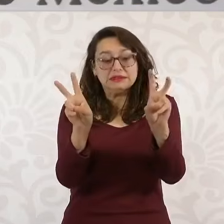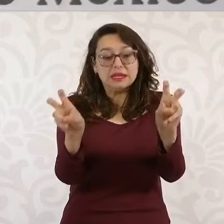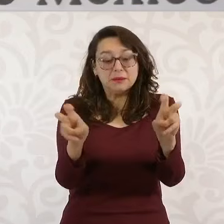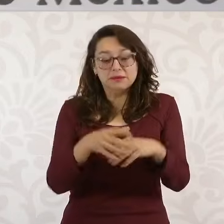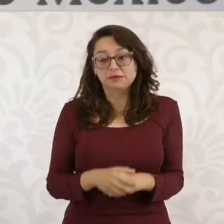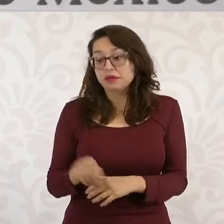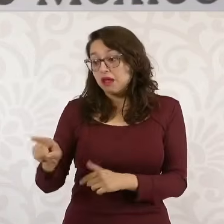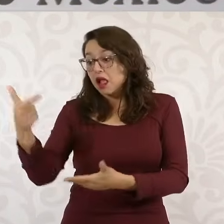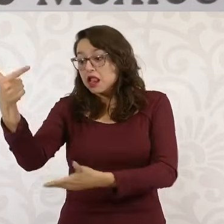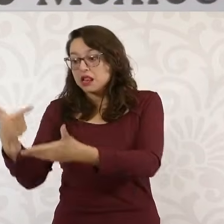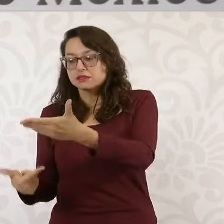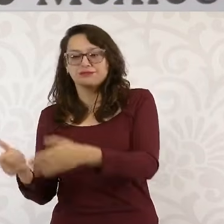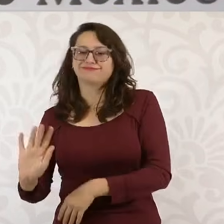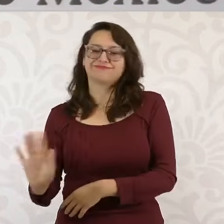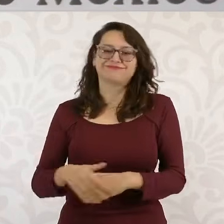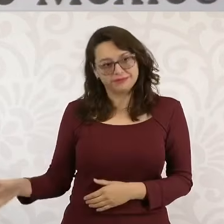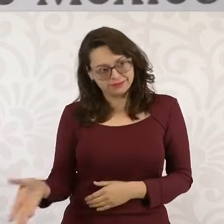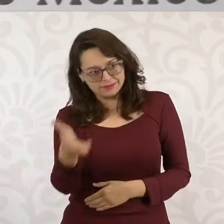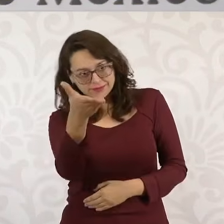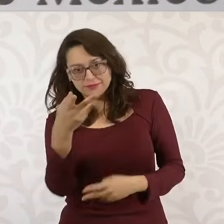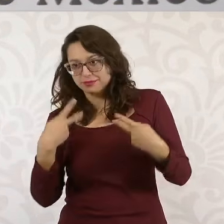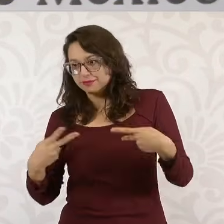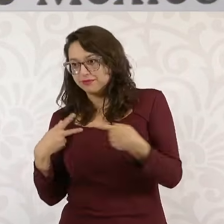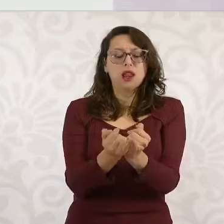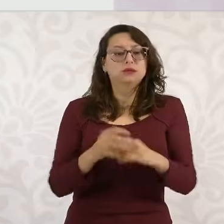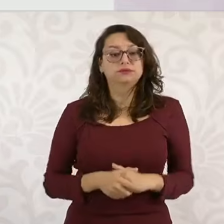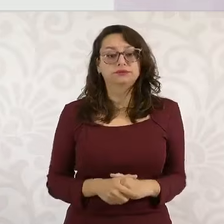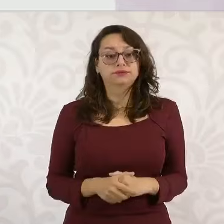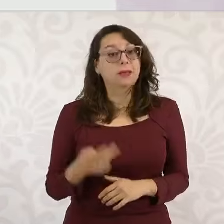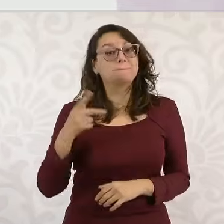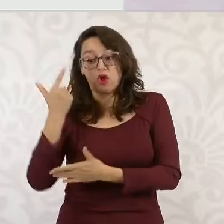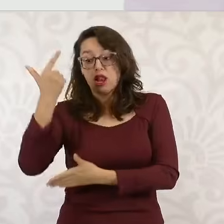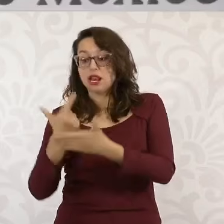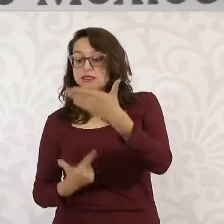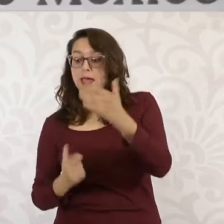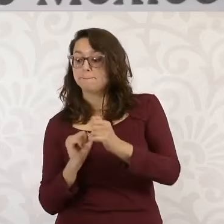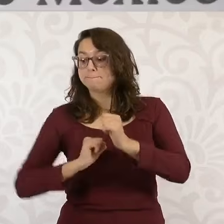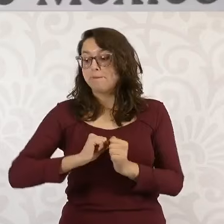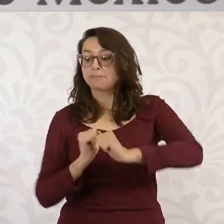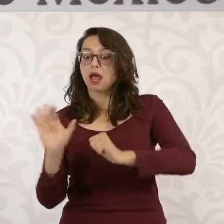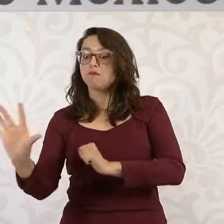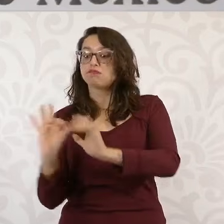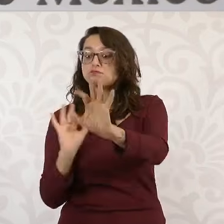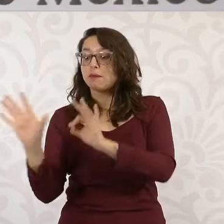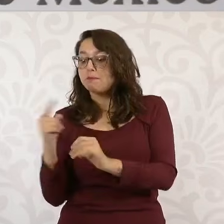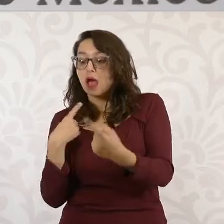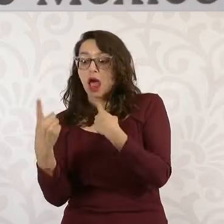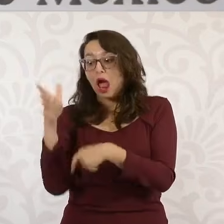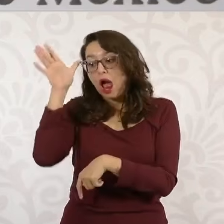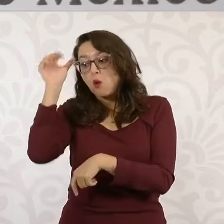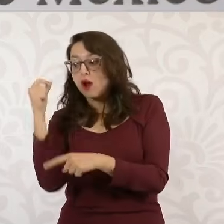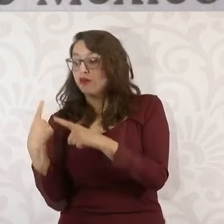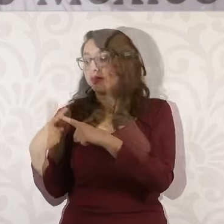Todos tienen que ir a territorio a conseguir el voto, todos y todas. Pero ya no hay listas. Ya no es que el partido se pone de acuerdo a ver quién